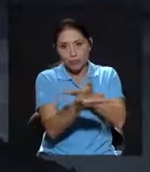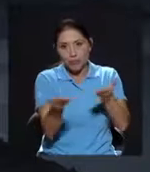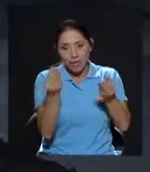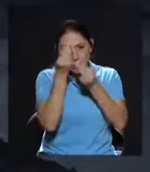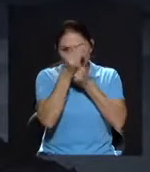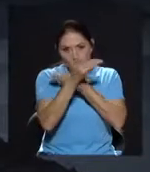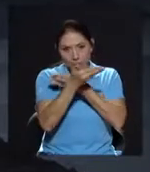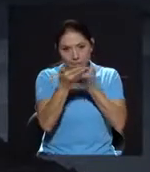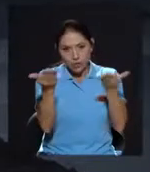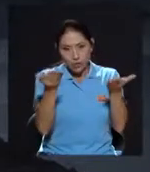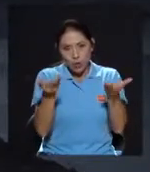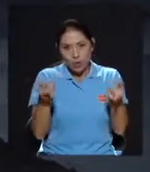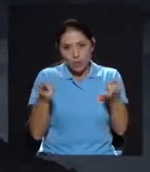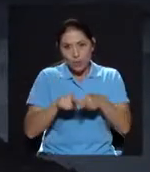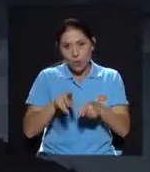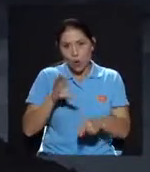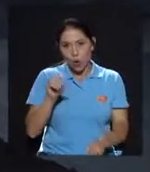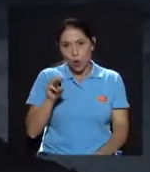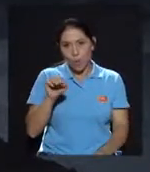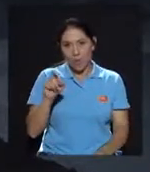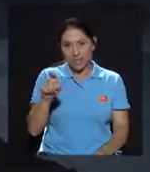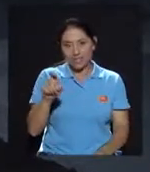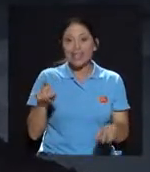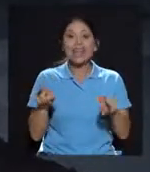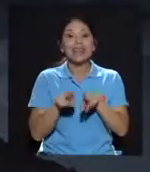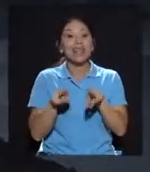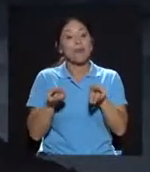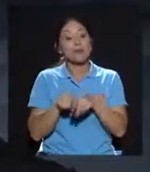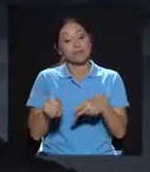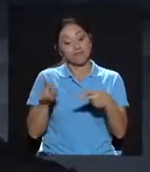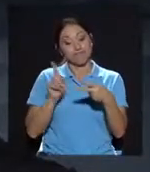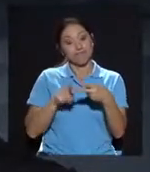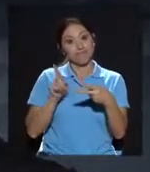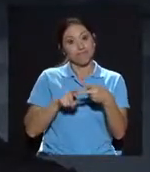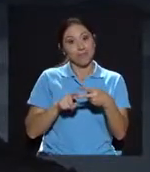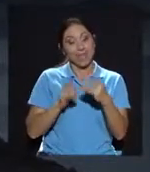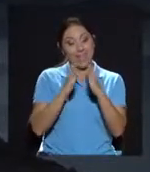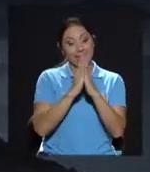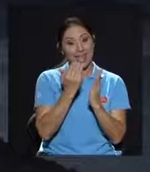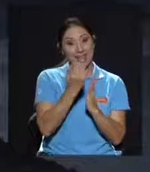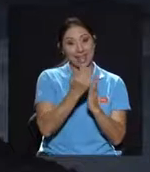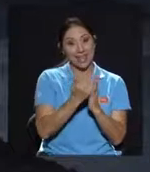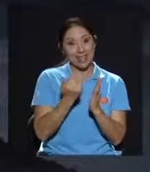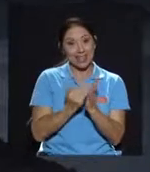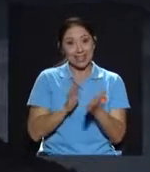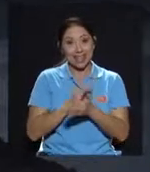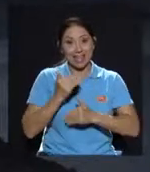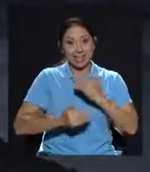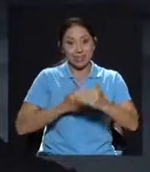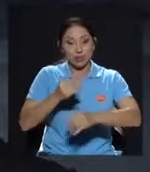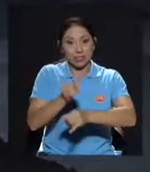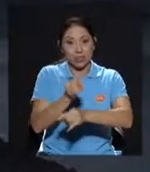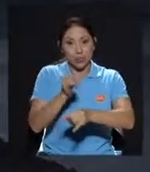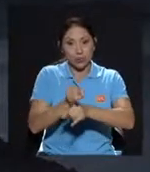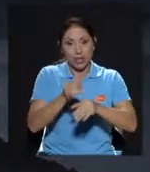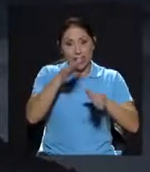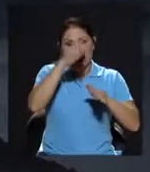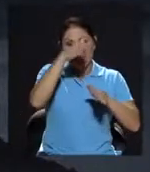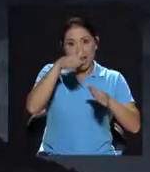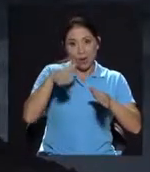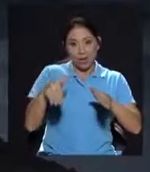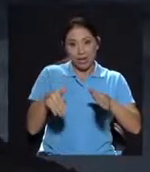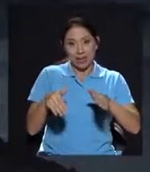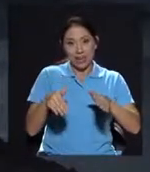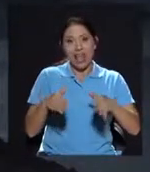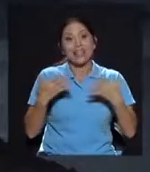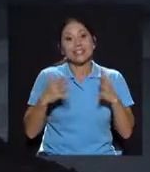información que fluye en combis y a la vez hemos logrado que en el índice de gestión institucional de la contraloría general de la república por